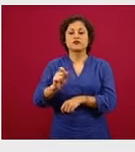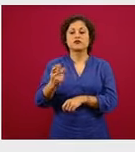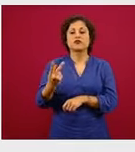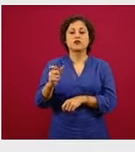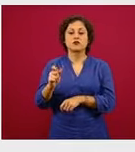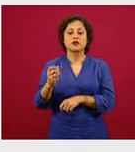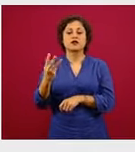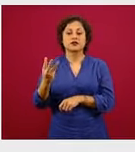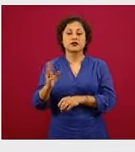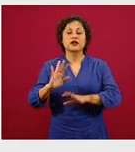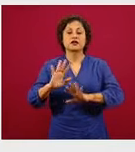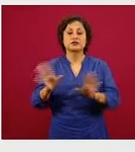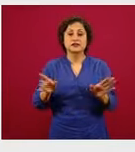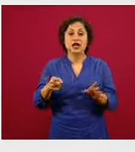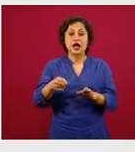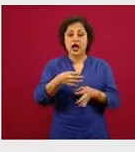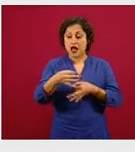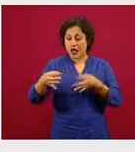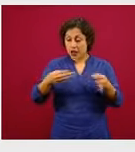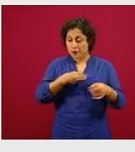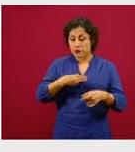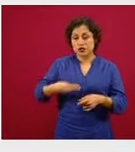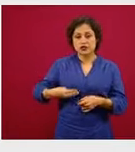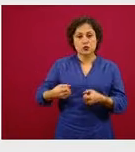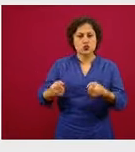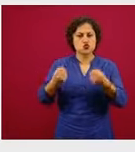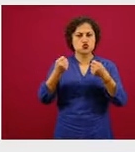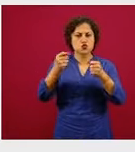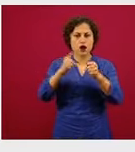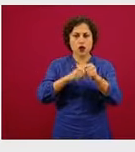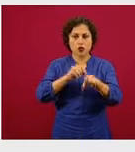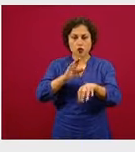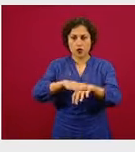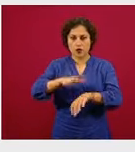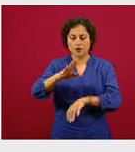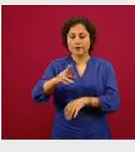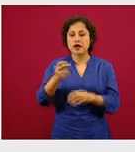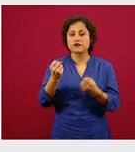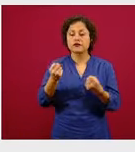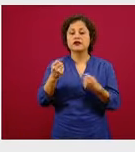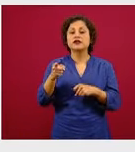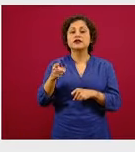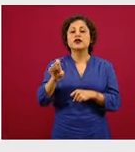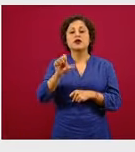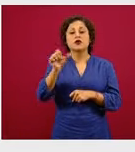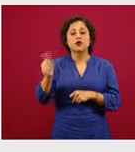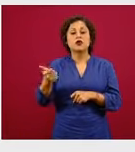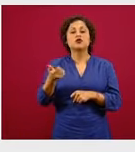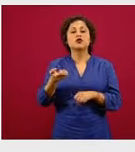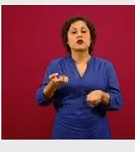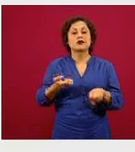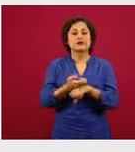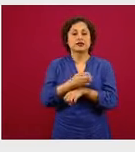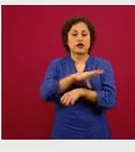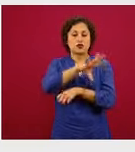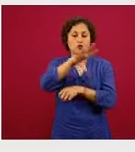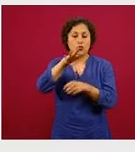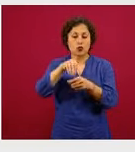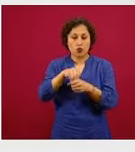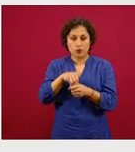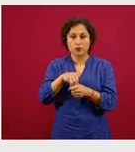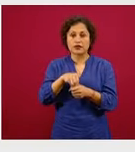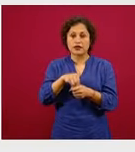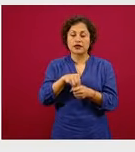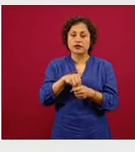municipios con una intensidad mayor en la transmisión, 25 prácticamente ya todo el estado, se incrementa la intensidad en